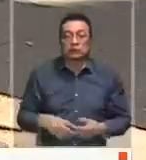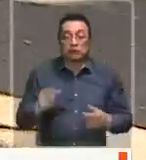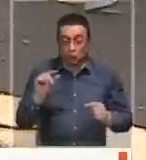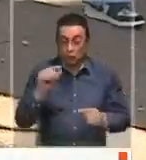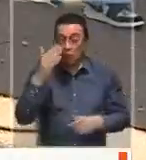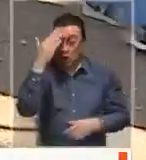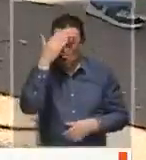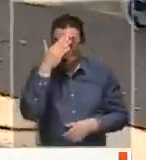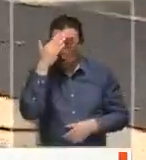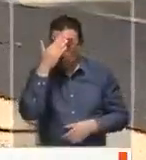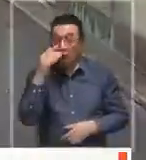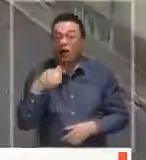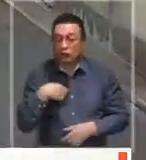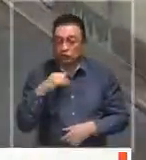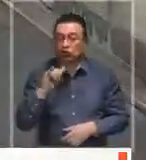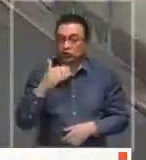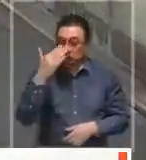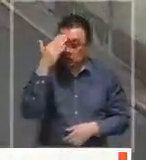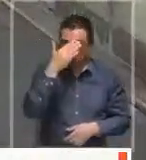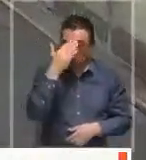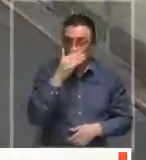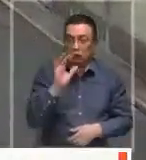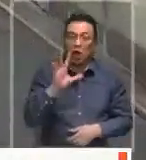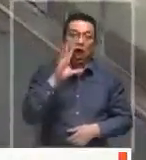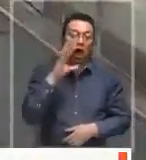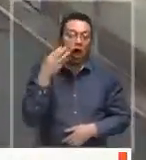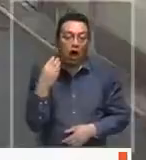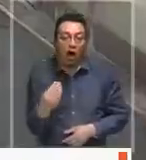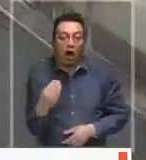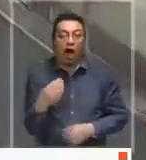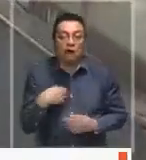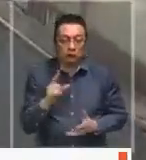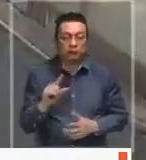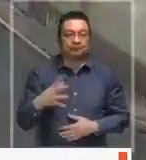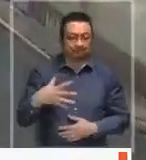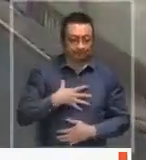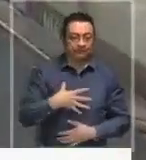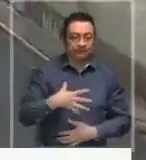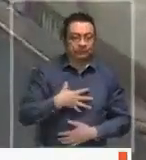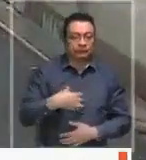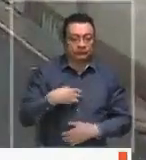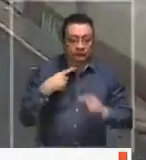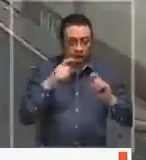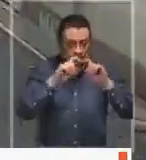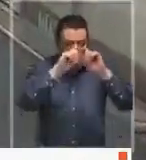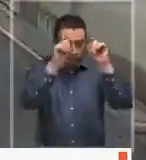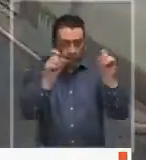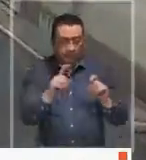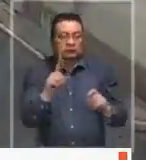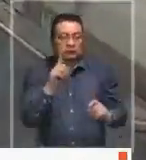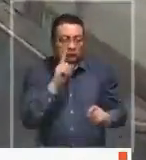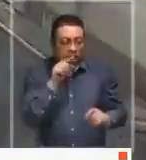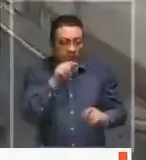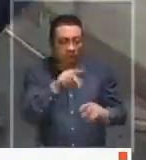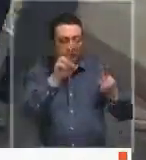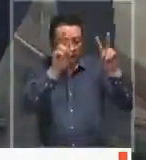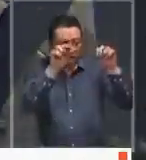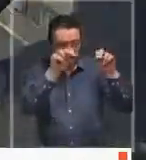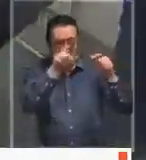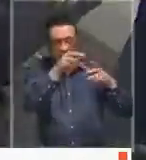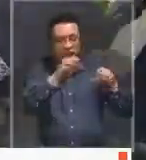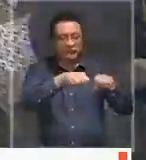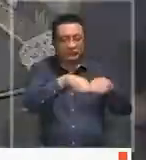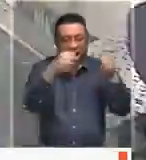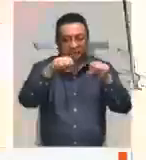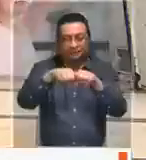complicado. Igual estoy algo preocupada. Y obviamente me da un poco de temor la incertidumbre que hoy día existe con respecto al quiebre